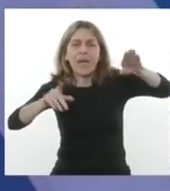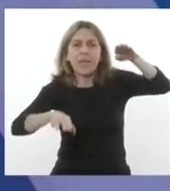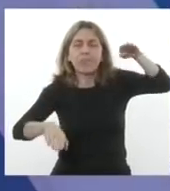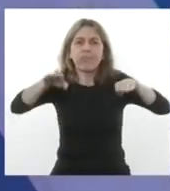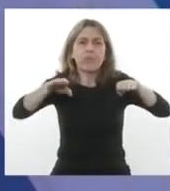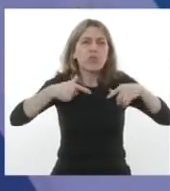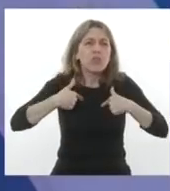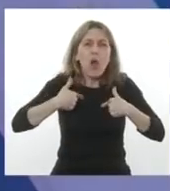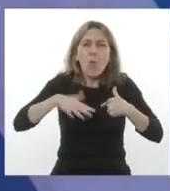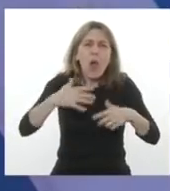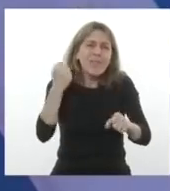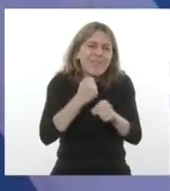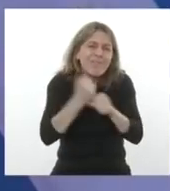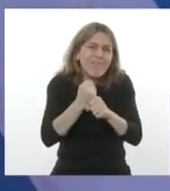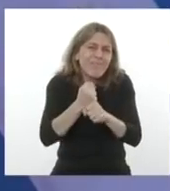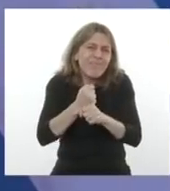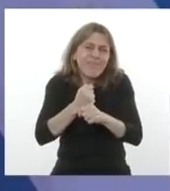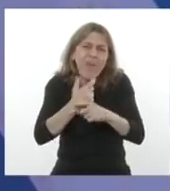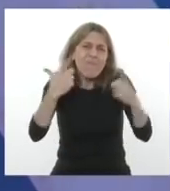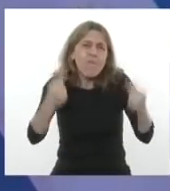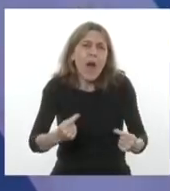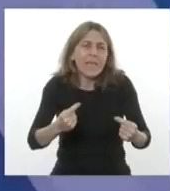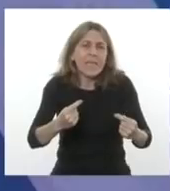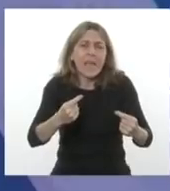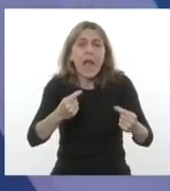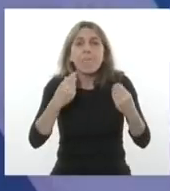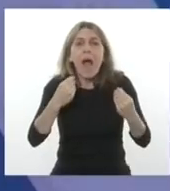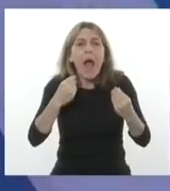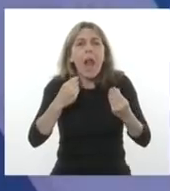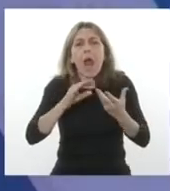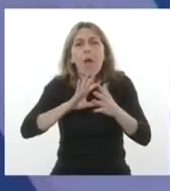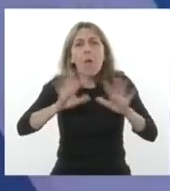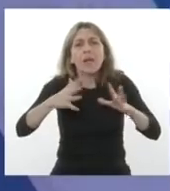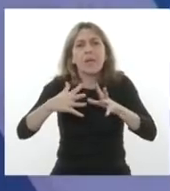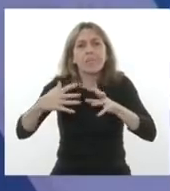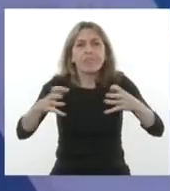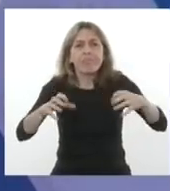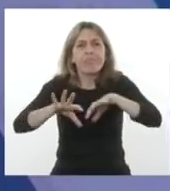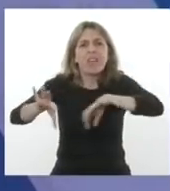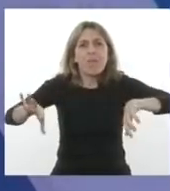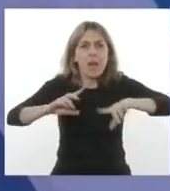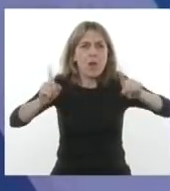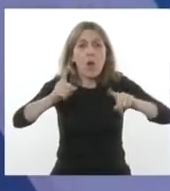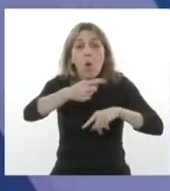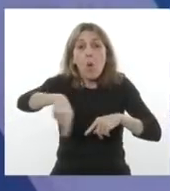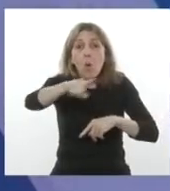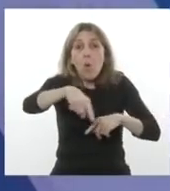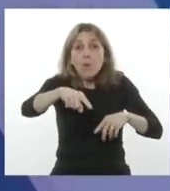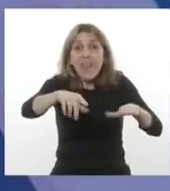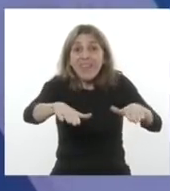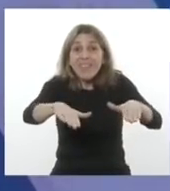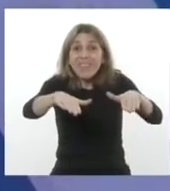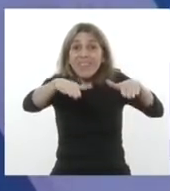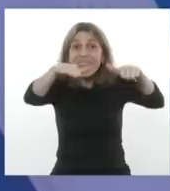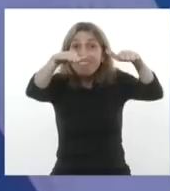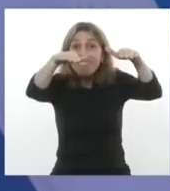hacer todo lo que esté a mi alcance para terminar los abismos que nos separan. Ustedes no dejen como generación que les pase